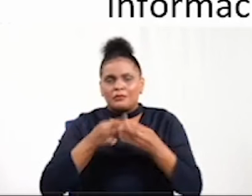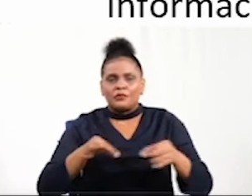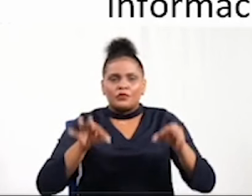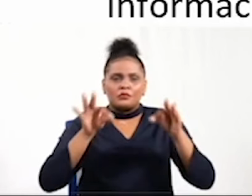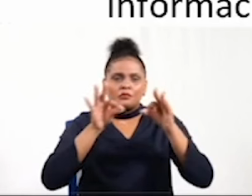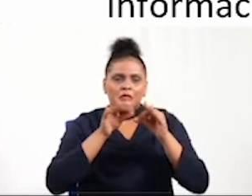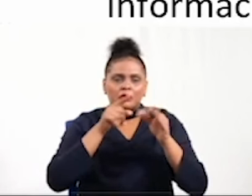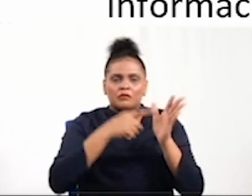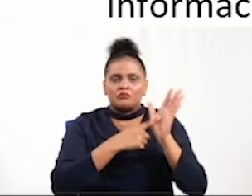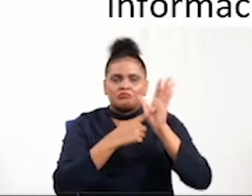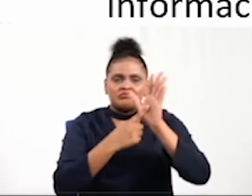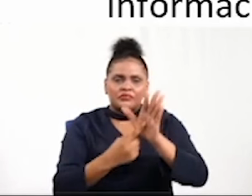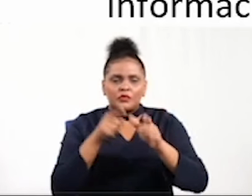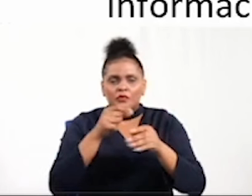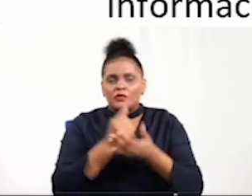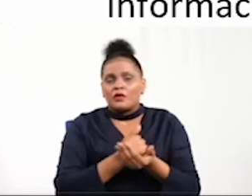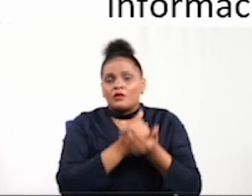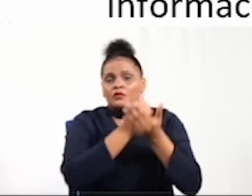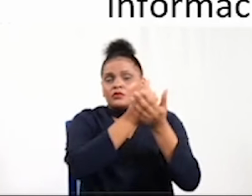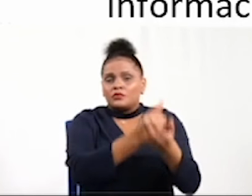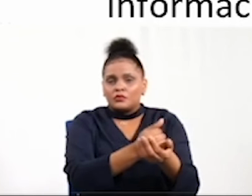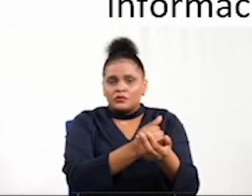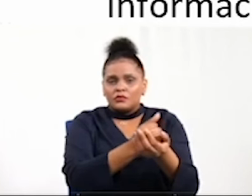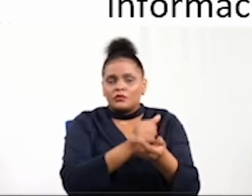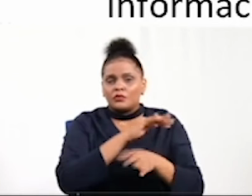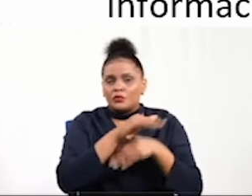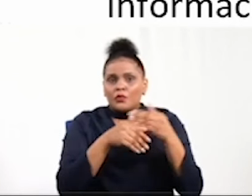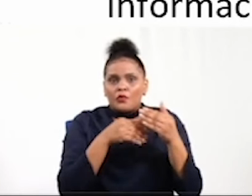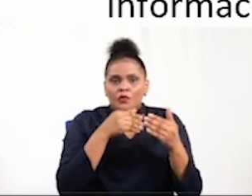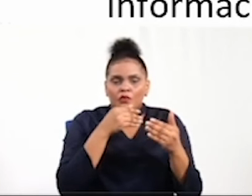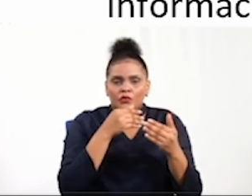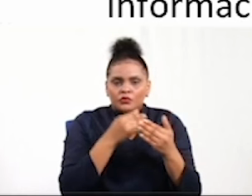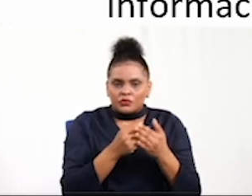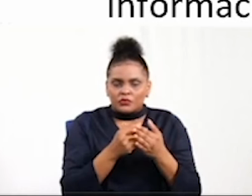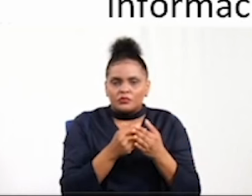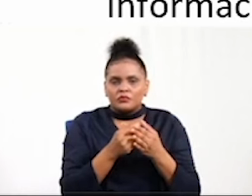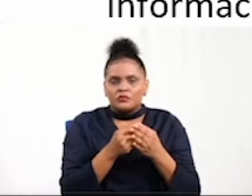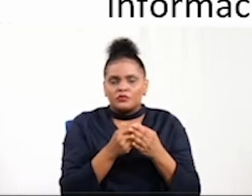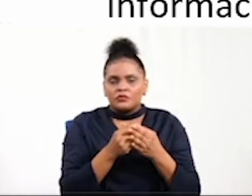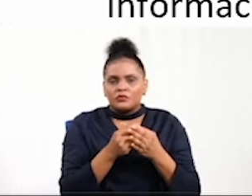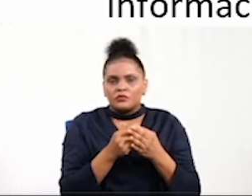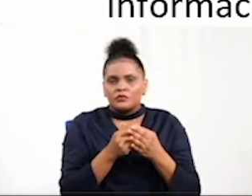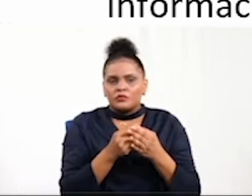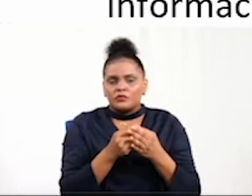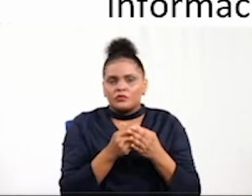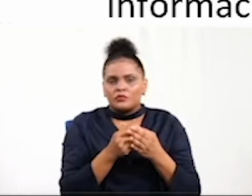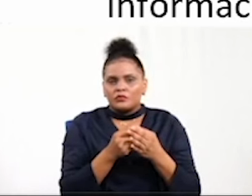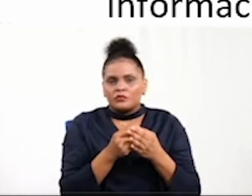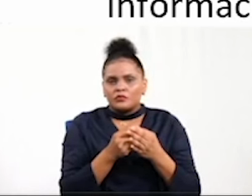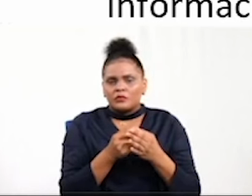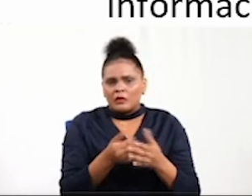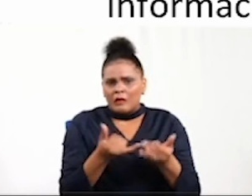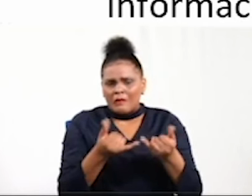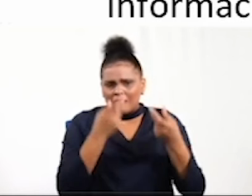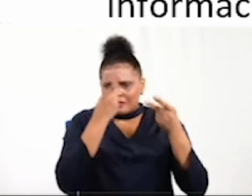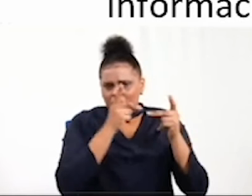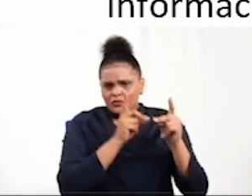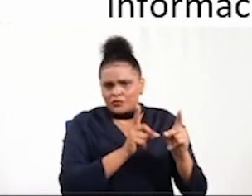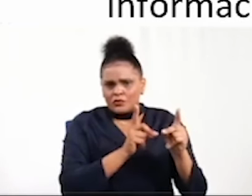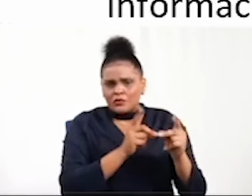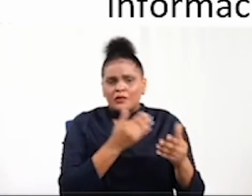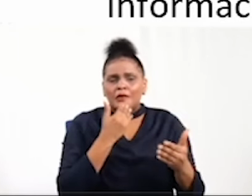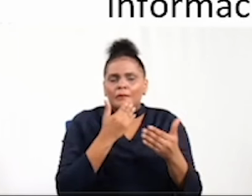documento que ayude no a nutrir el debate panameño hemos decidido que